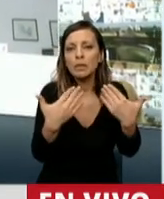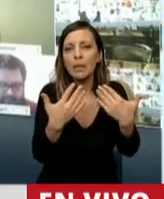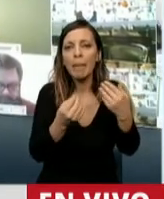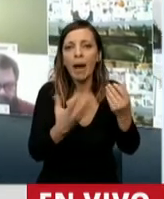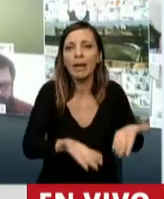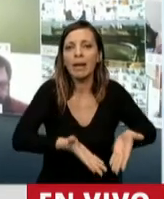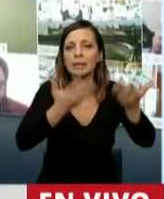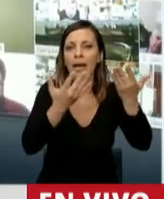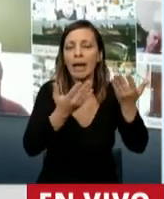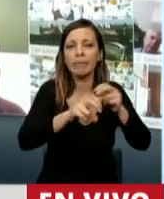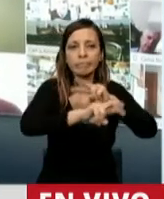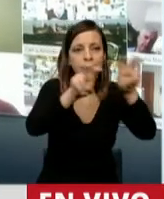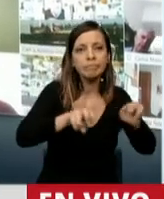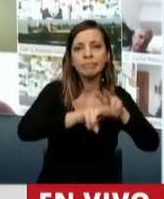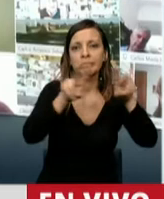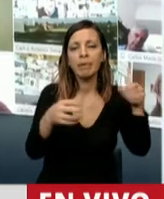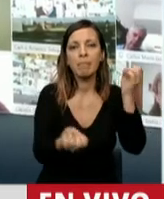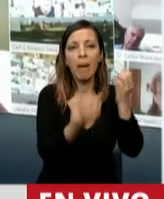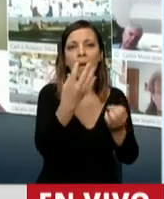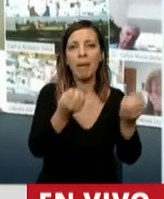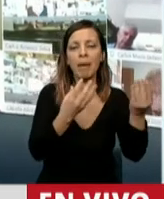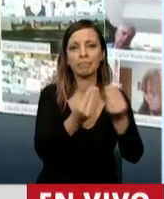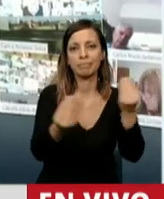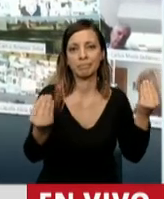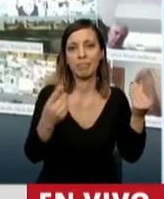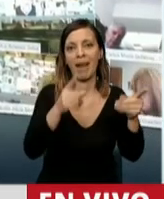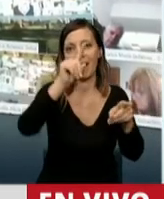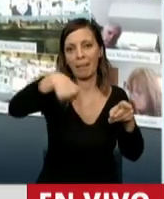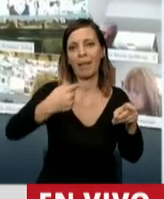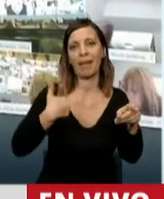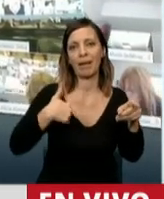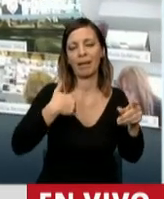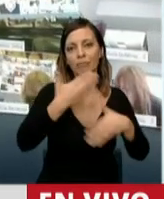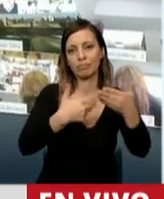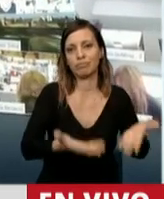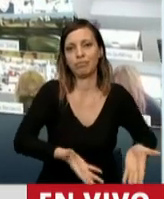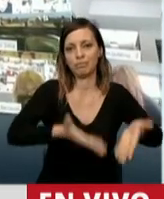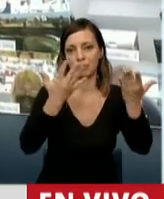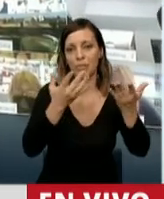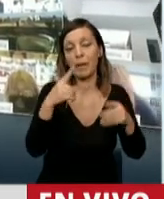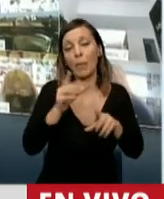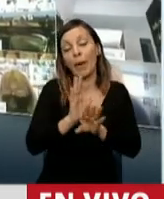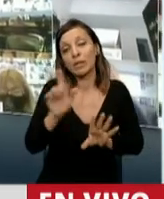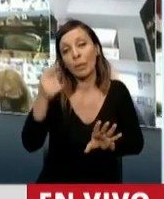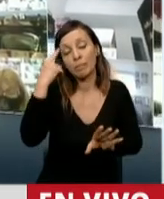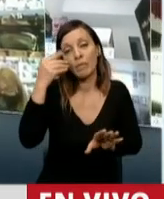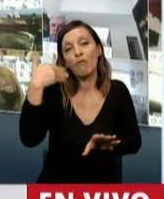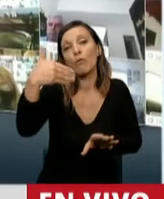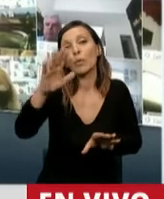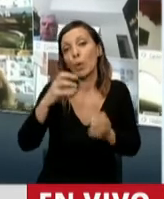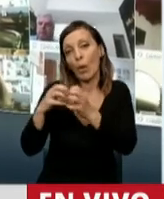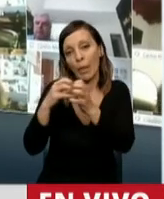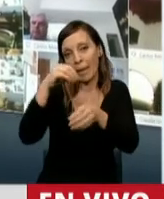generar riqueza, generar empleo y sacar este país adelante. Pero eso será parte, espero, de futuros debates de